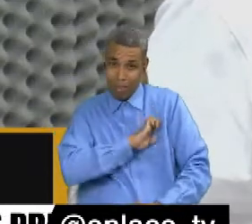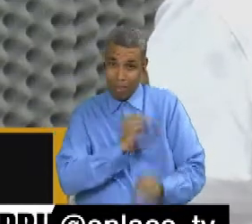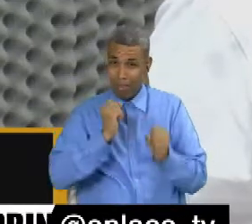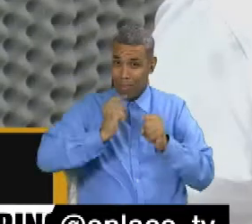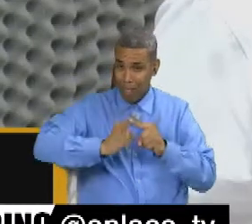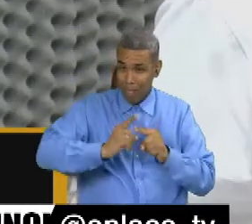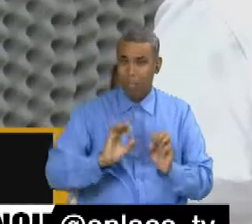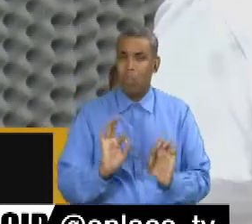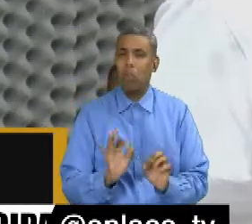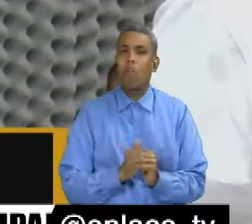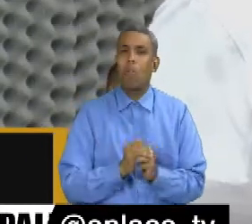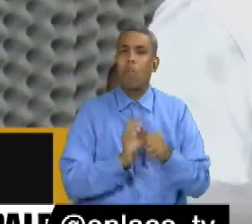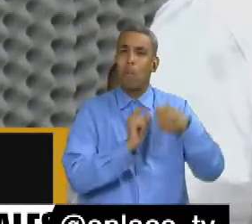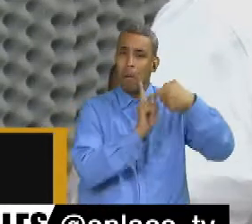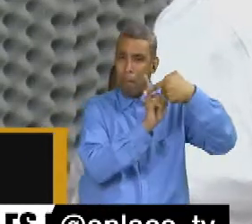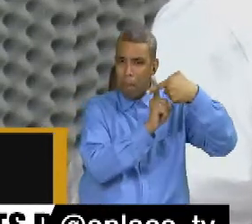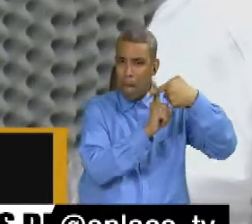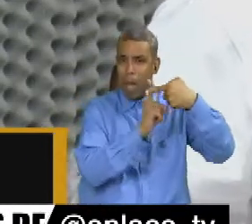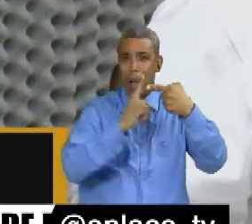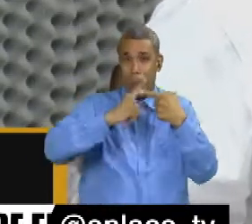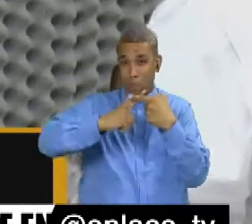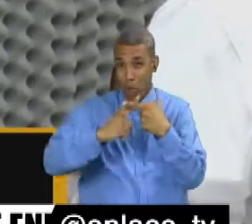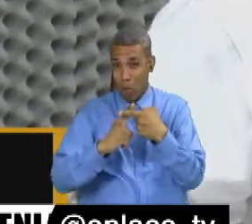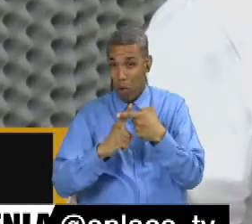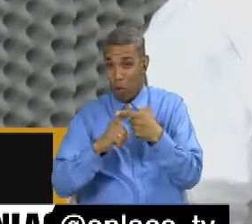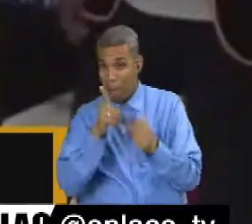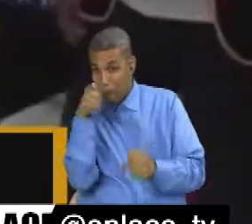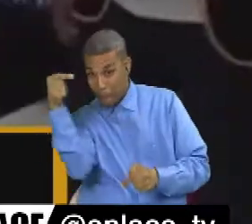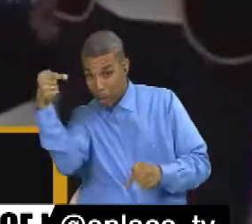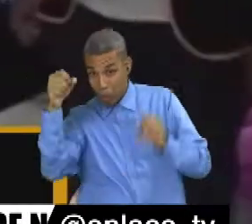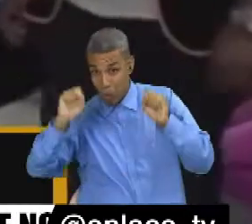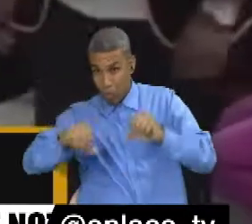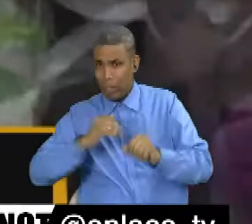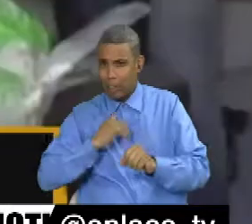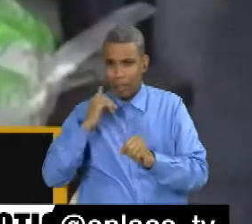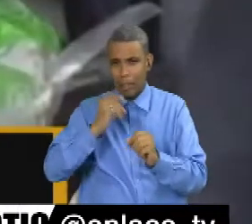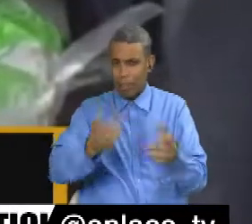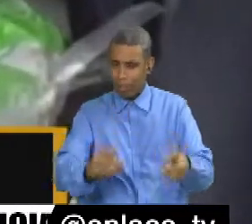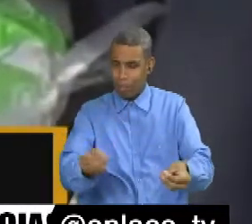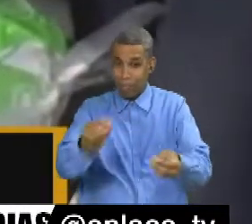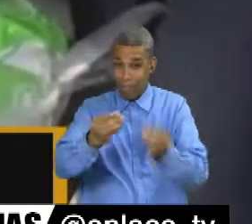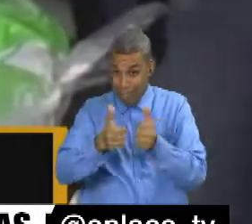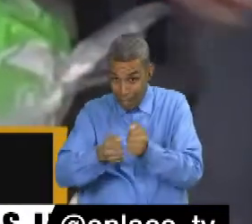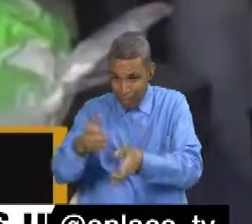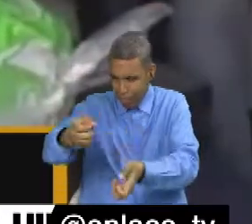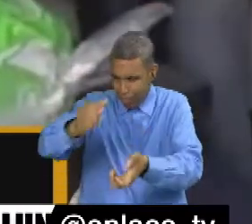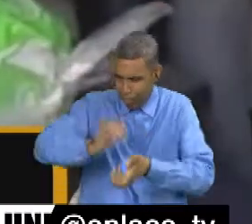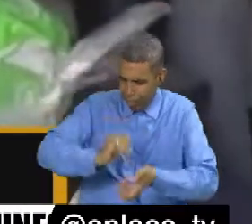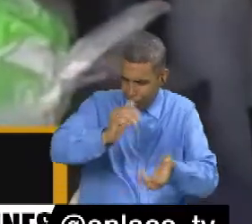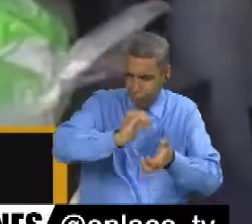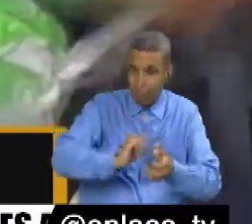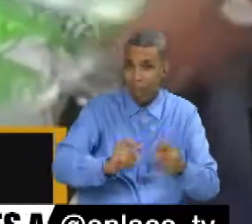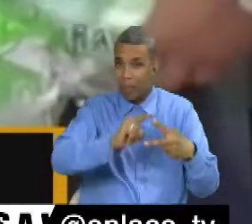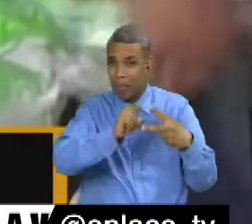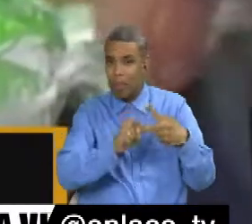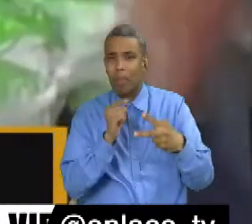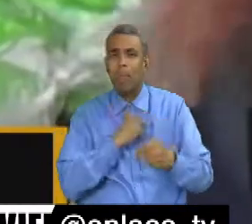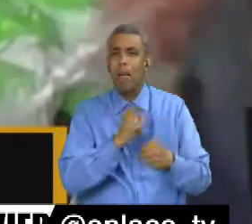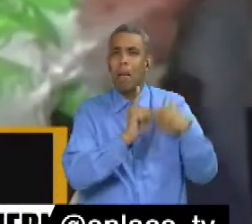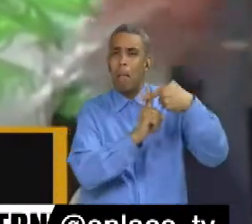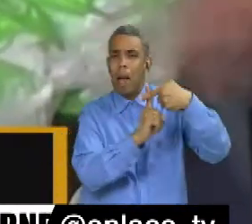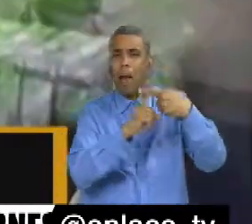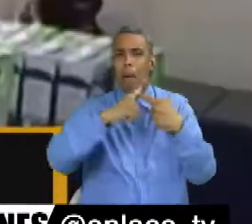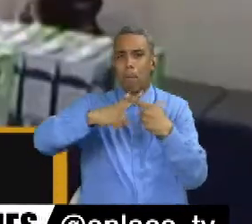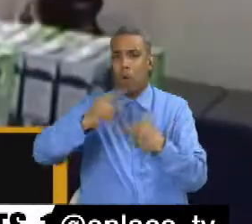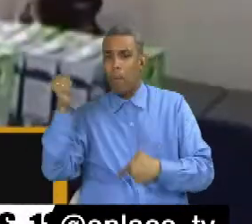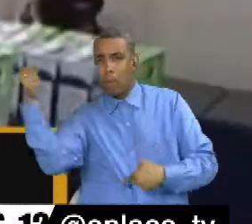de hacer su aporte en leche, que los niños de nuestra ciudad se lo van a agradecer. La Lechetón tendrá como sede de recolección dos reconocidos supermercados de la ciudad, como ha